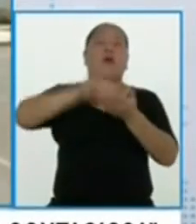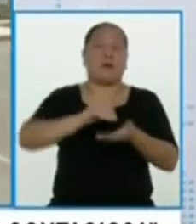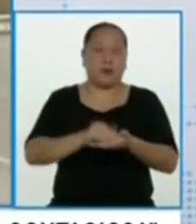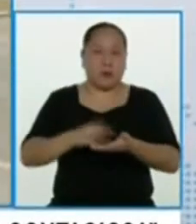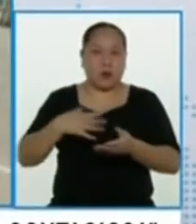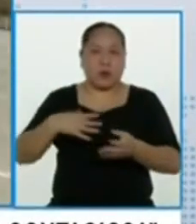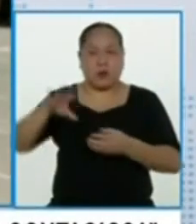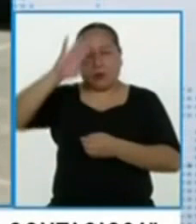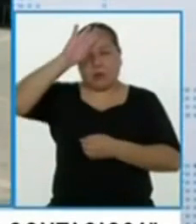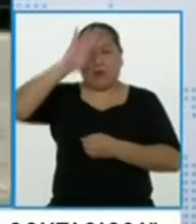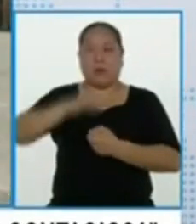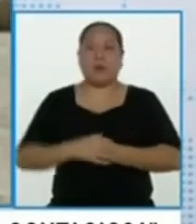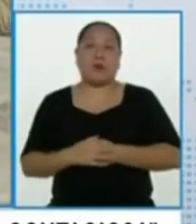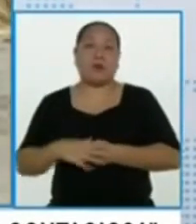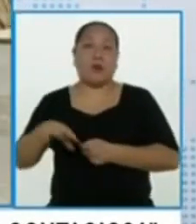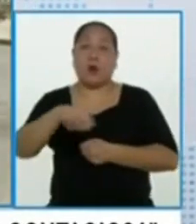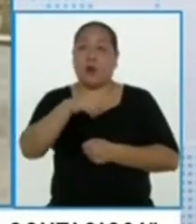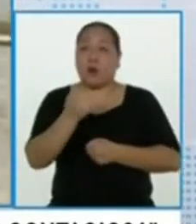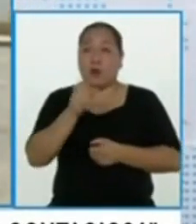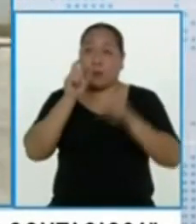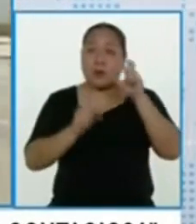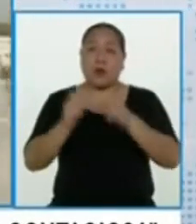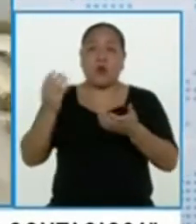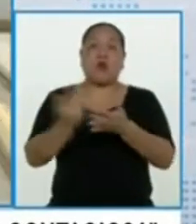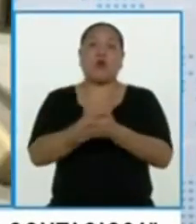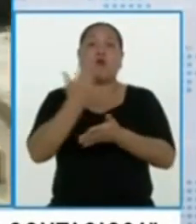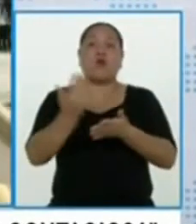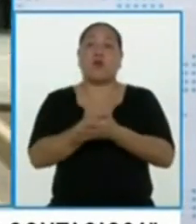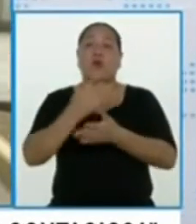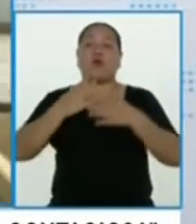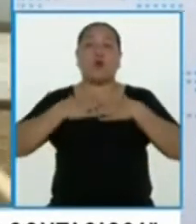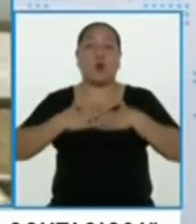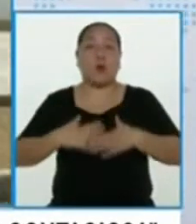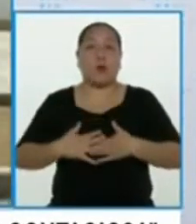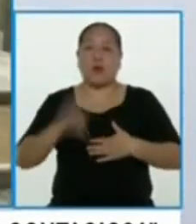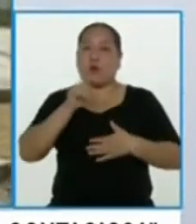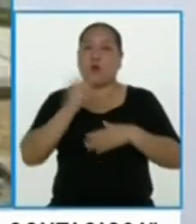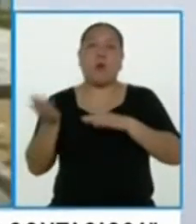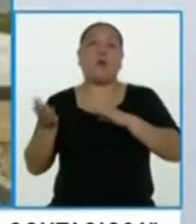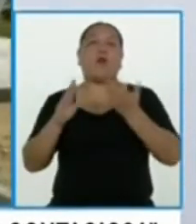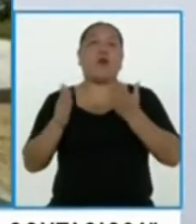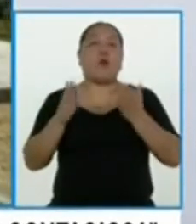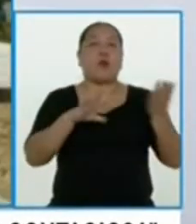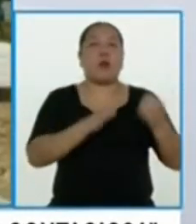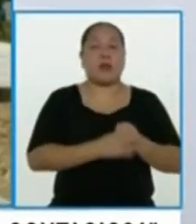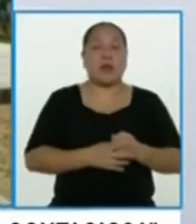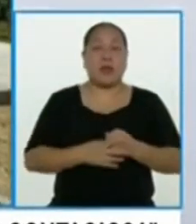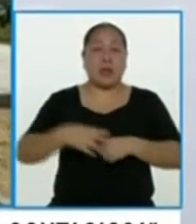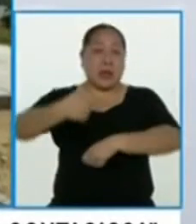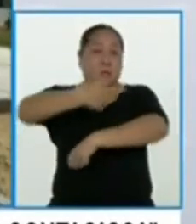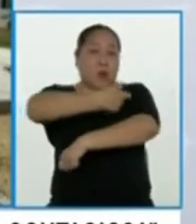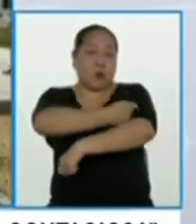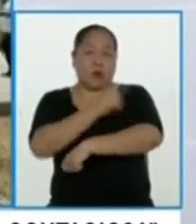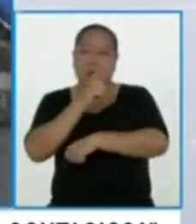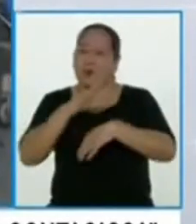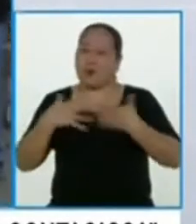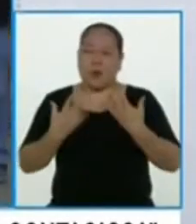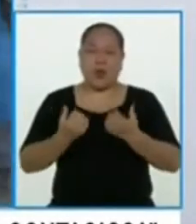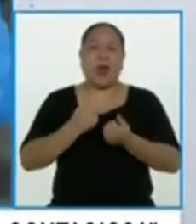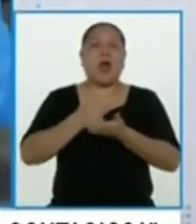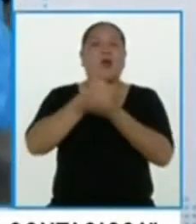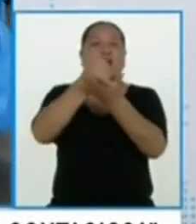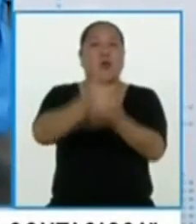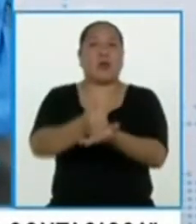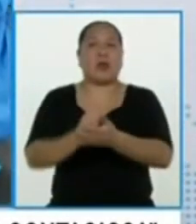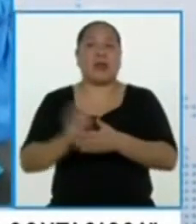Uh-huh. Todos aquellos que se pueden infectar con las nuevas variantes, su cuerpo no los va a proteger, van a morir más. Y las vacunas pueden incluso hasta perder eficacia.